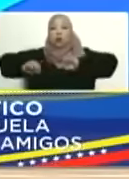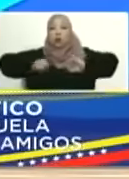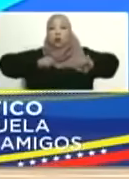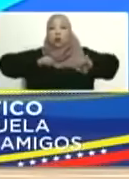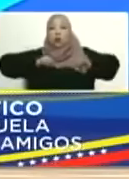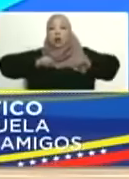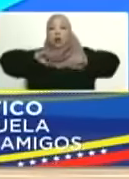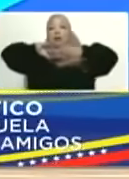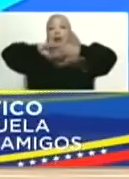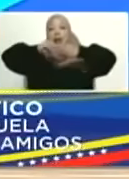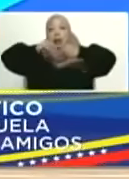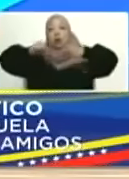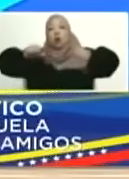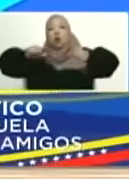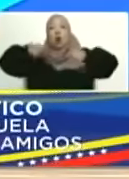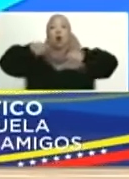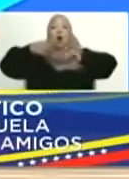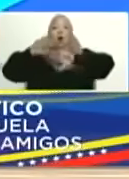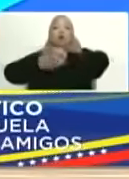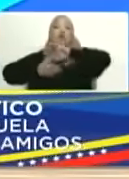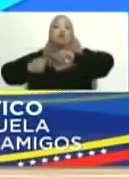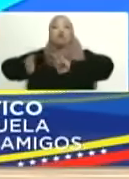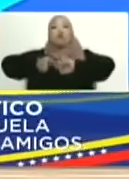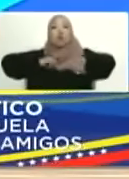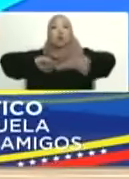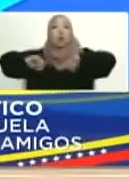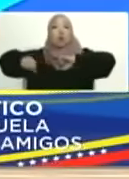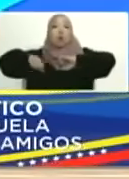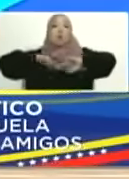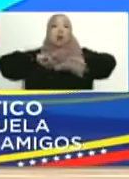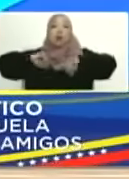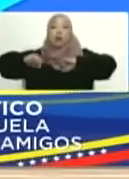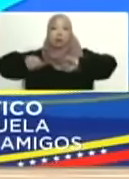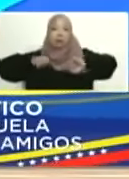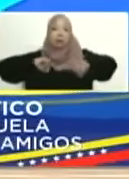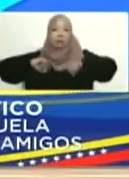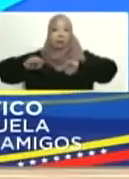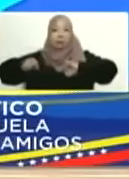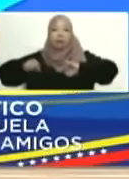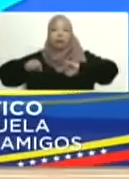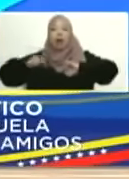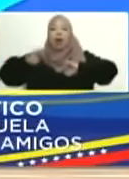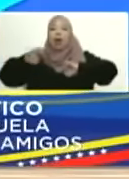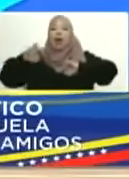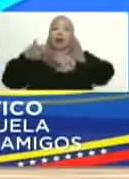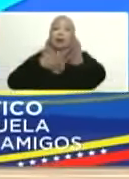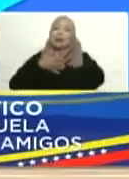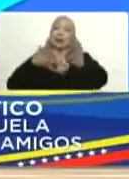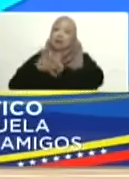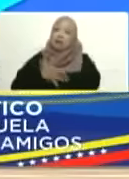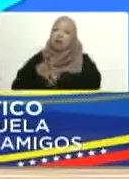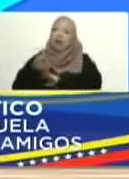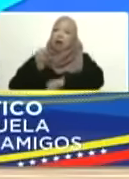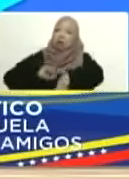disolventes, si se pueden llamar movimientos disolventes, tanto en territorio de